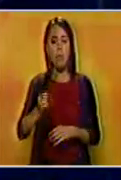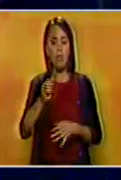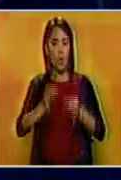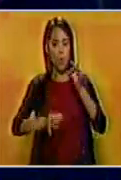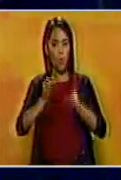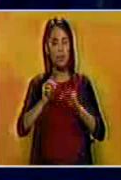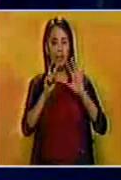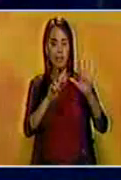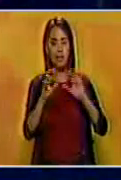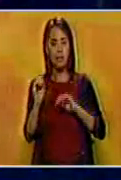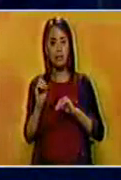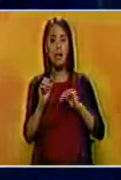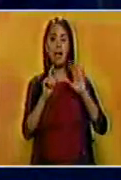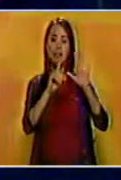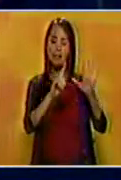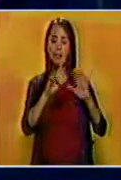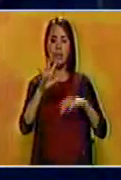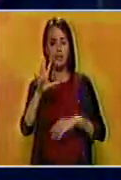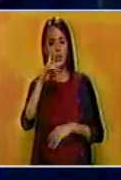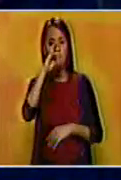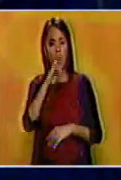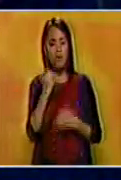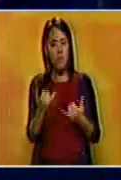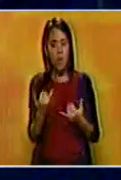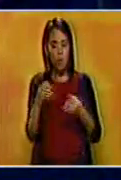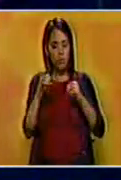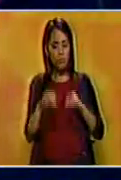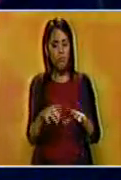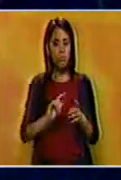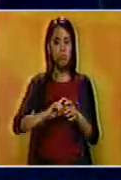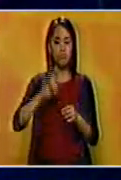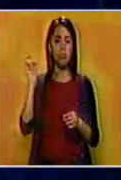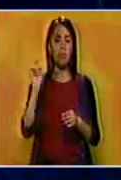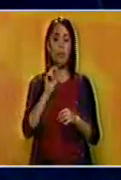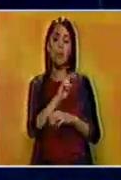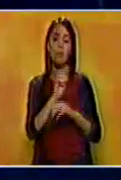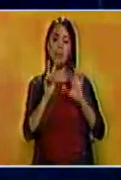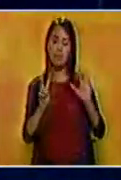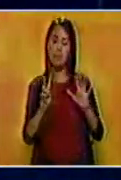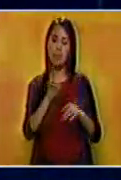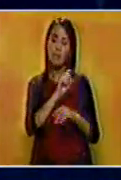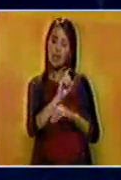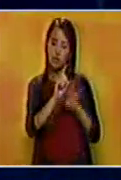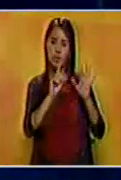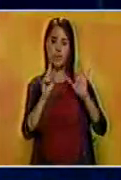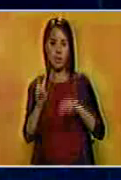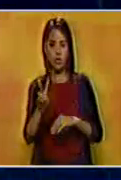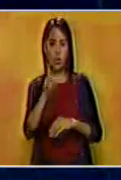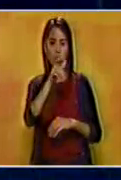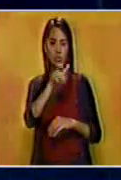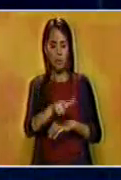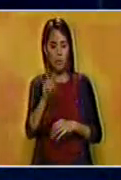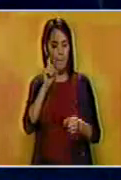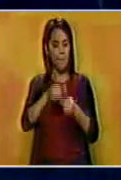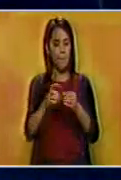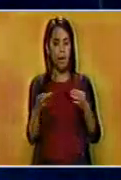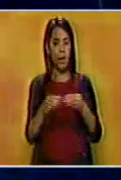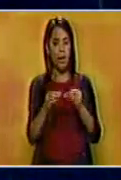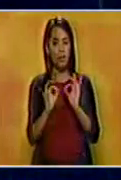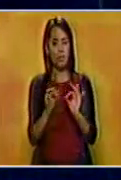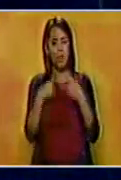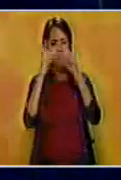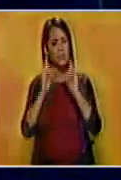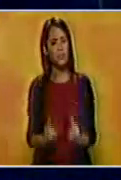de 70 a 65 años, lo que obligaría el retiro de 27 de los 72 magistrados que componen este órgano. Una decisión que ha